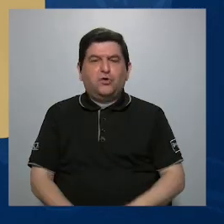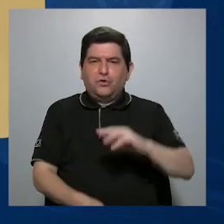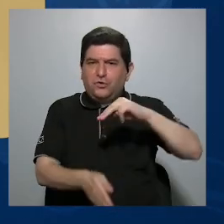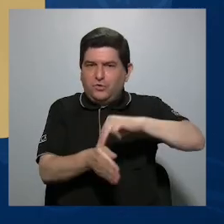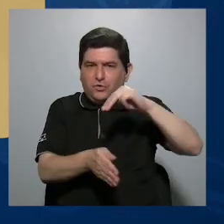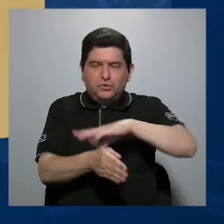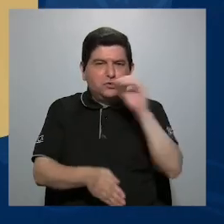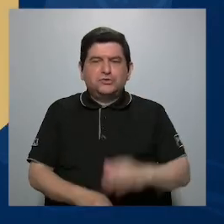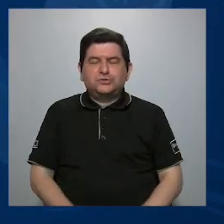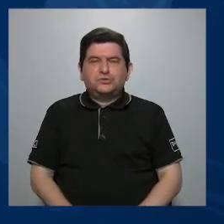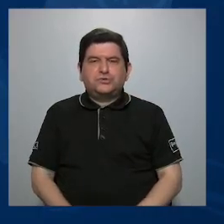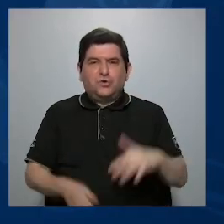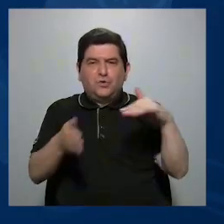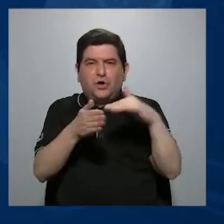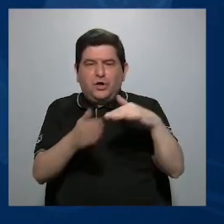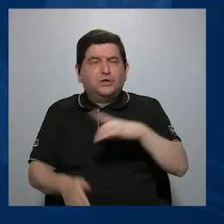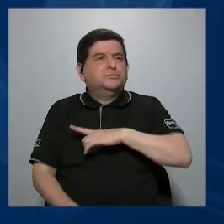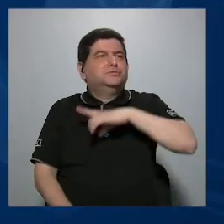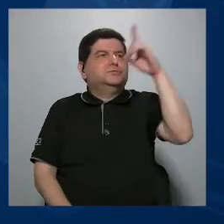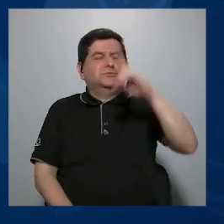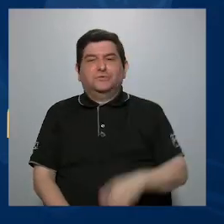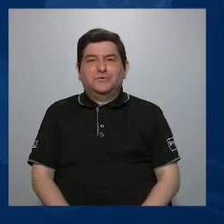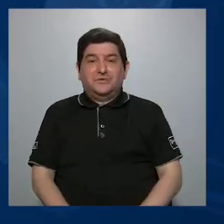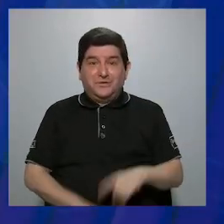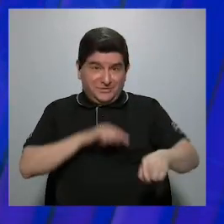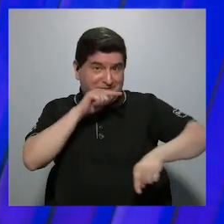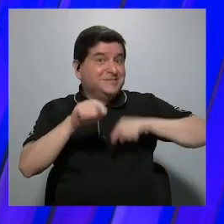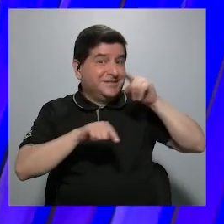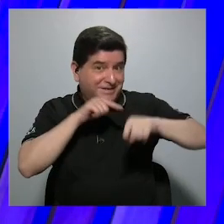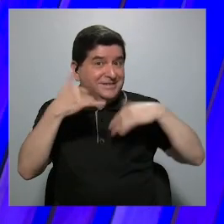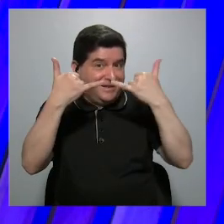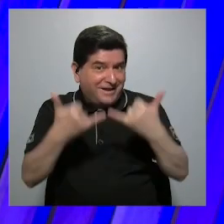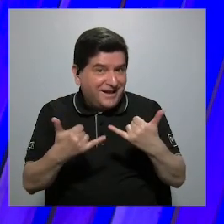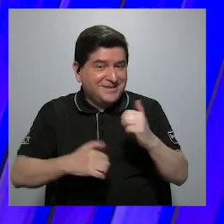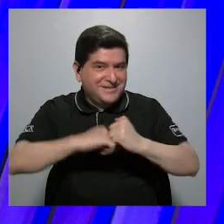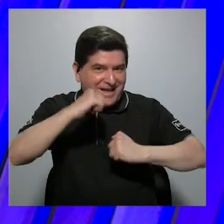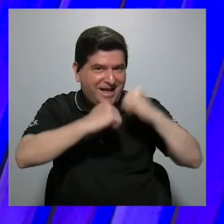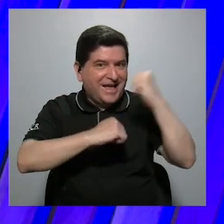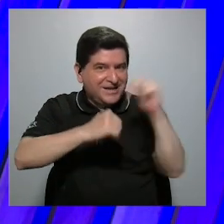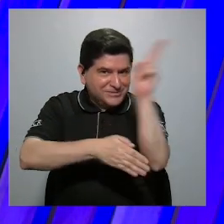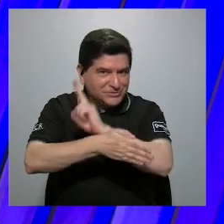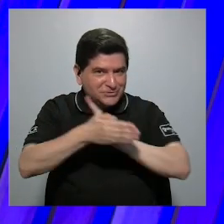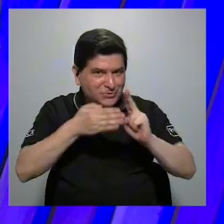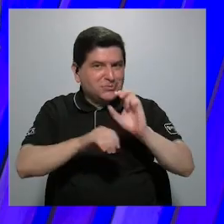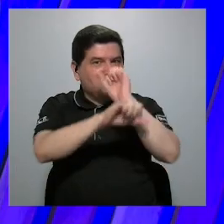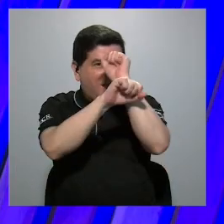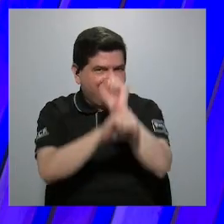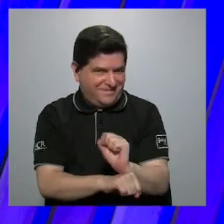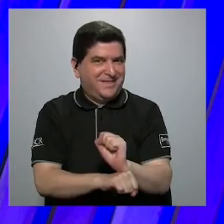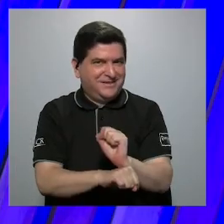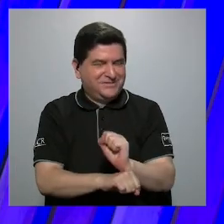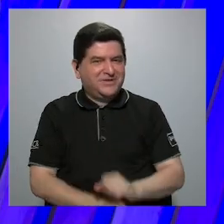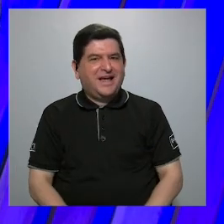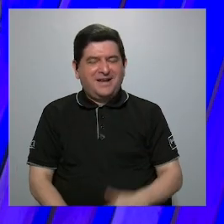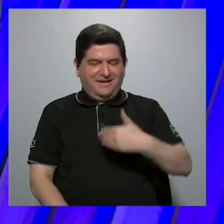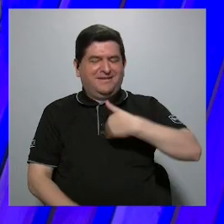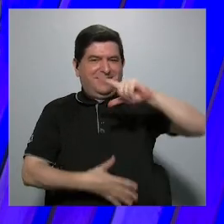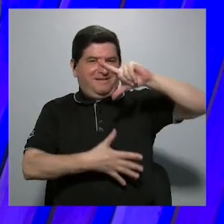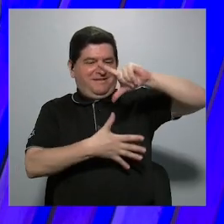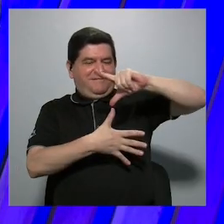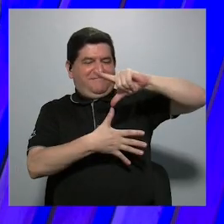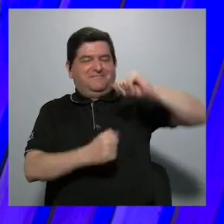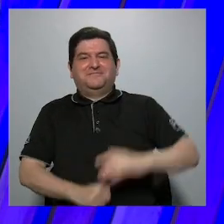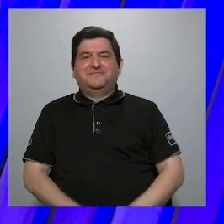abogados, médicos ni teólogos. Ya está criticando la estructura universitaria tradicional en